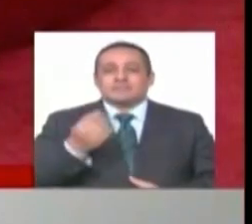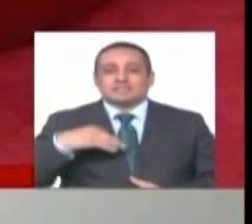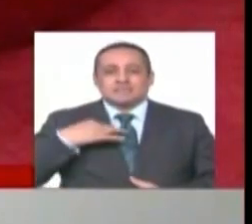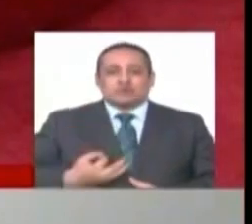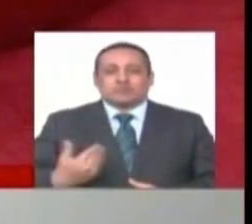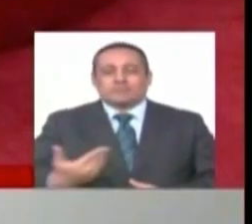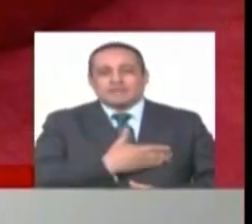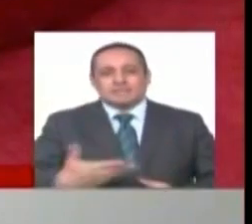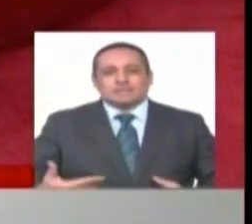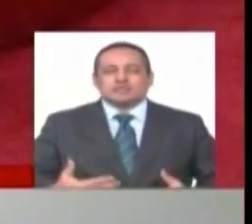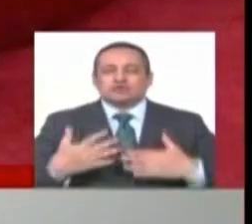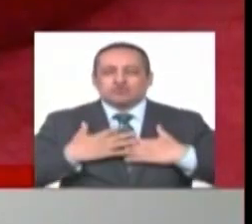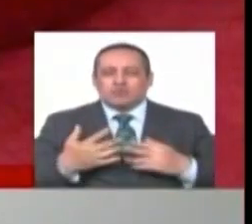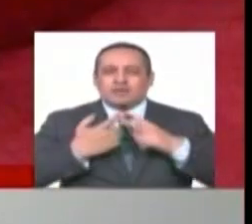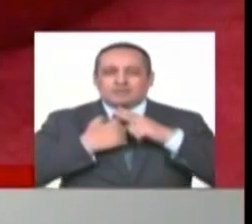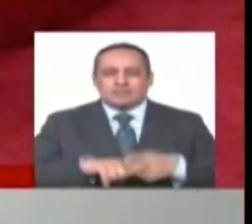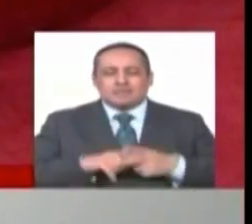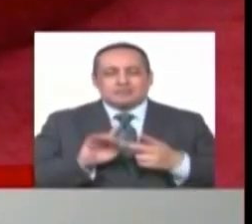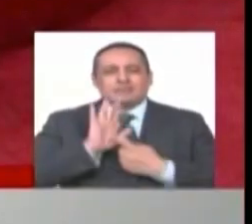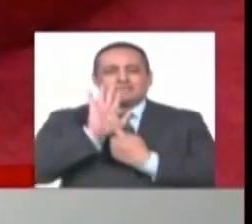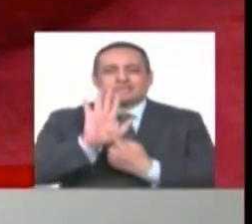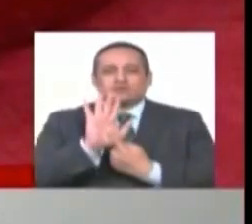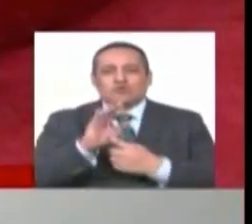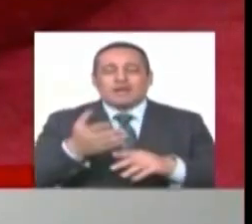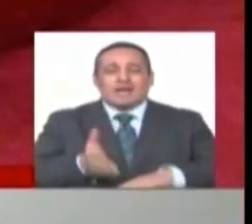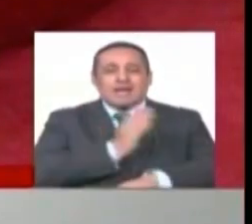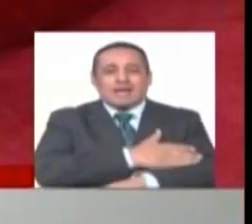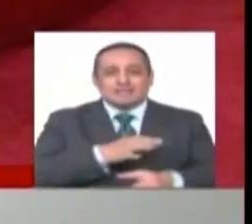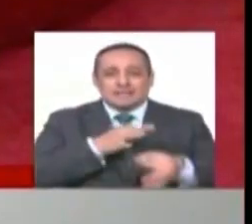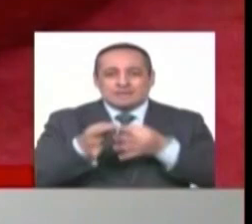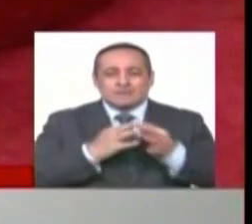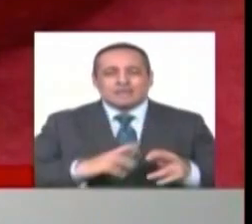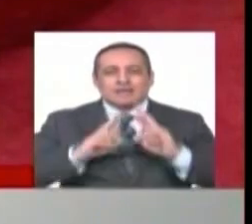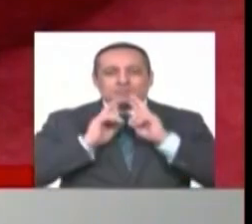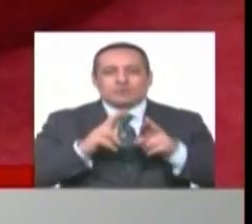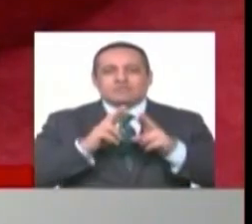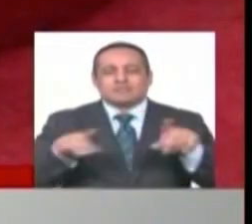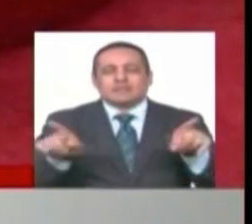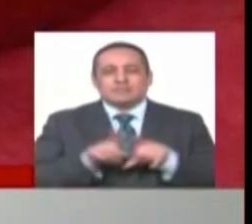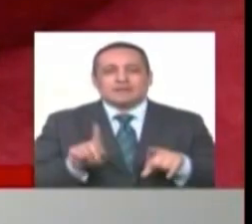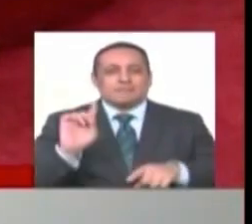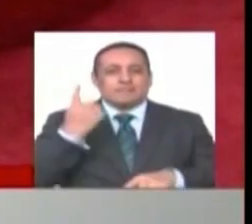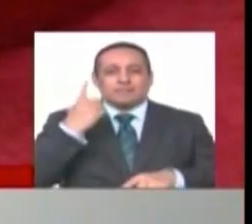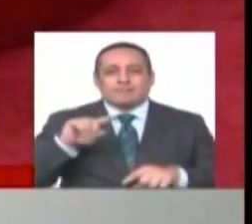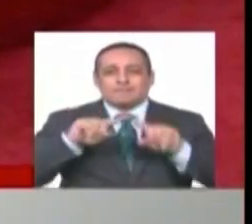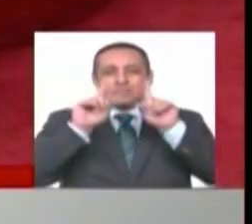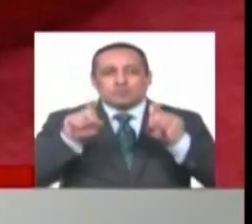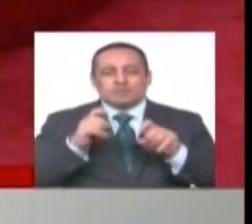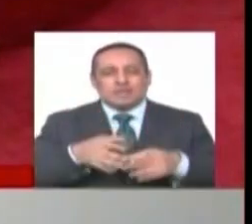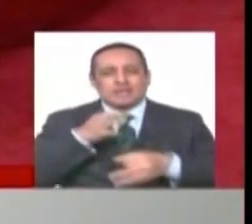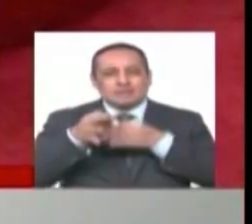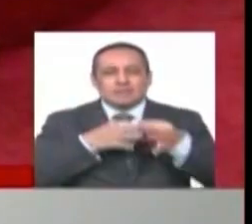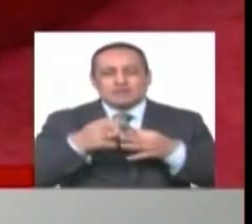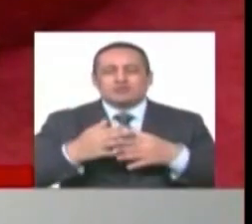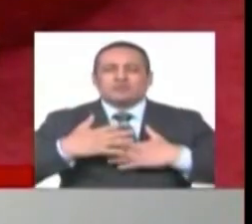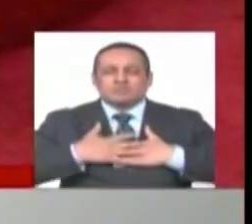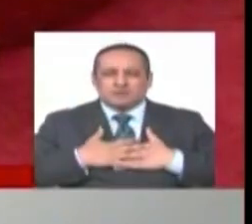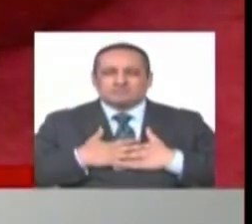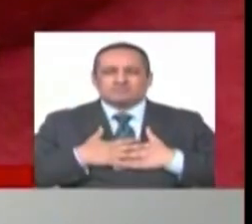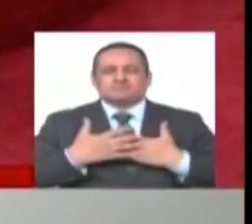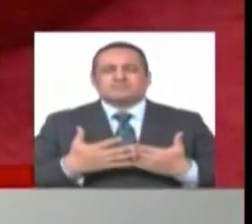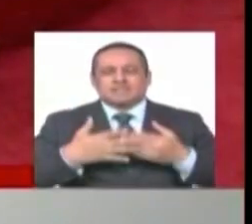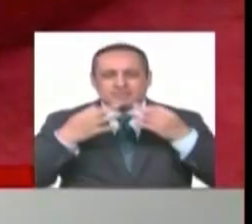todavía oficialmente esta moción de censura, pero todavía se mantiene la expectativa. Otra noticia bastante importante